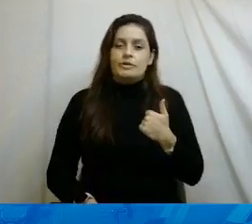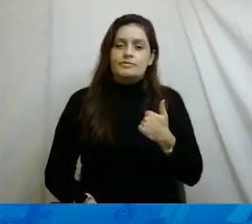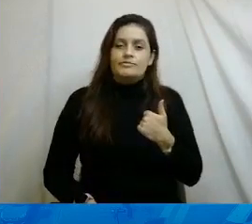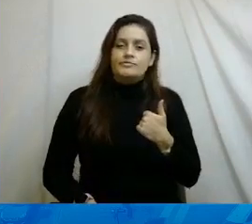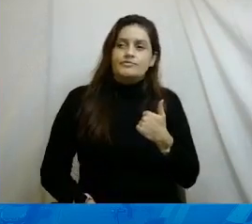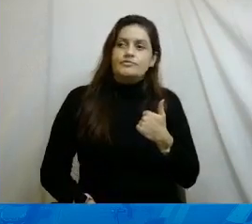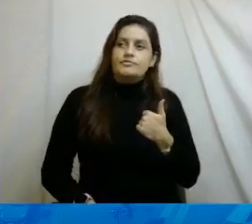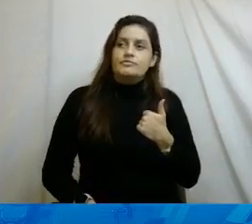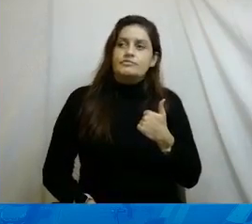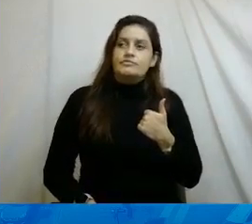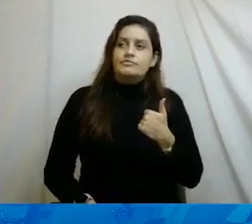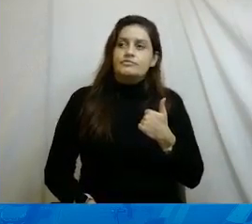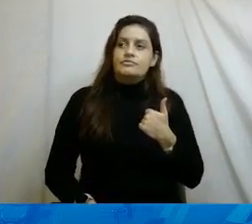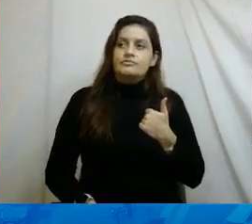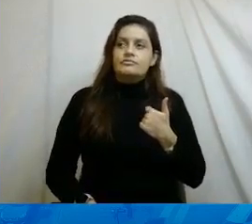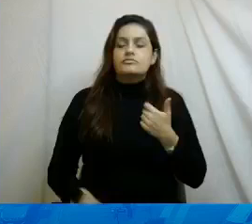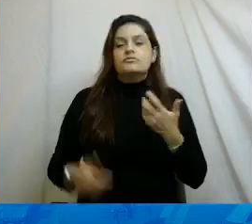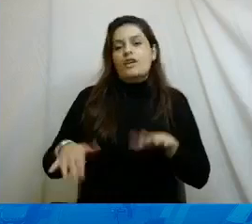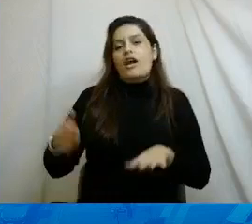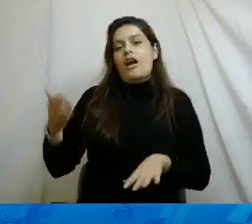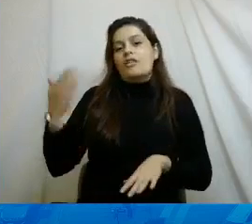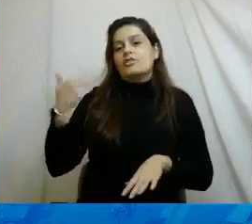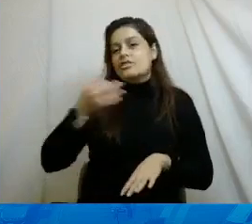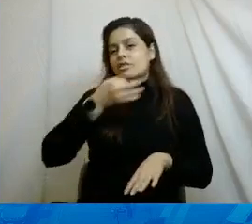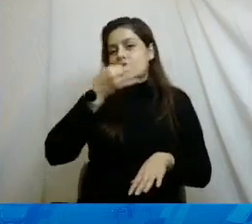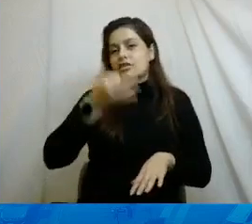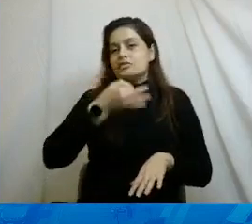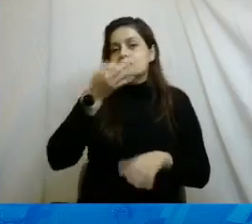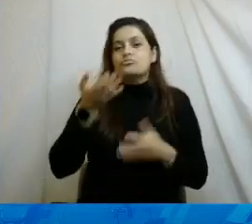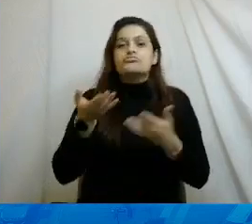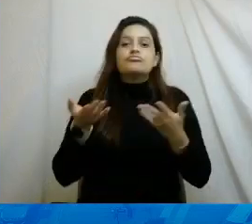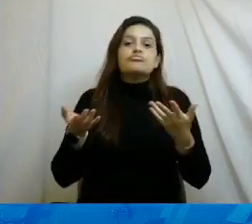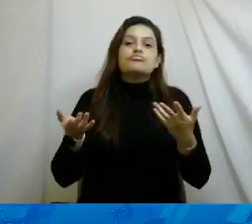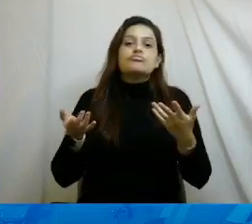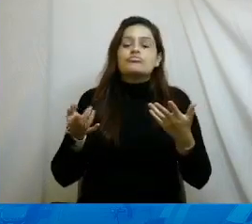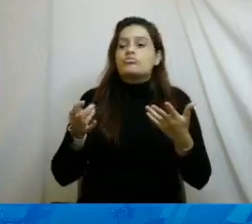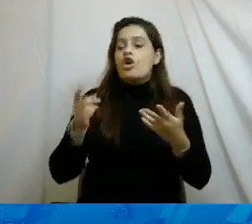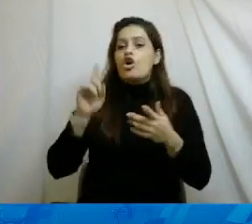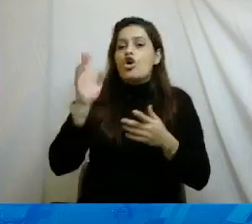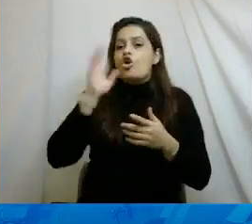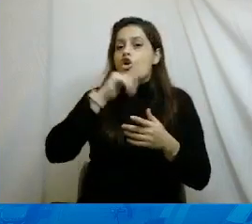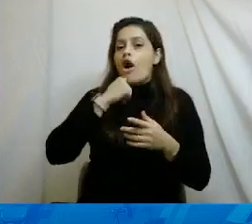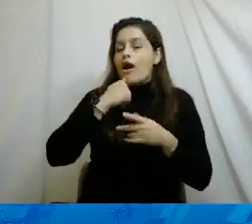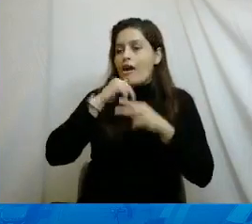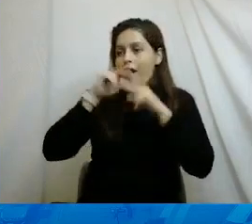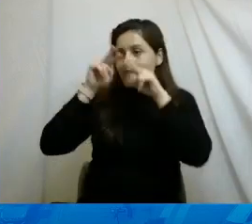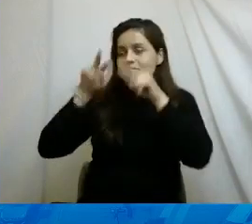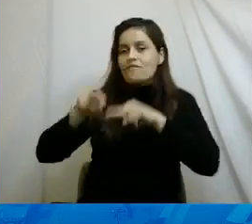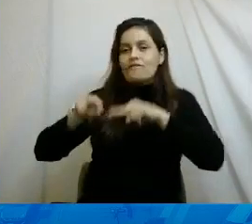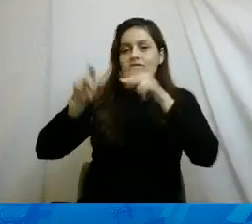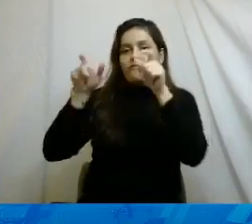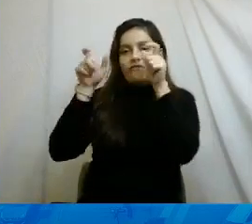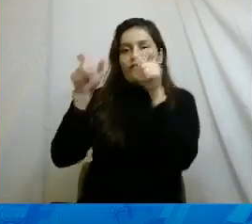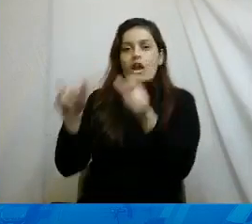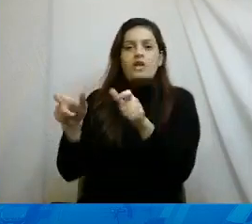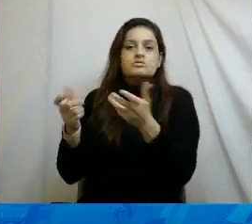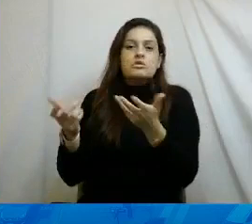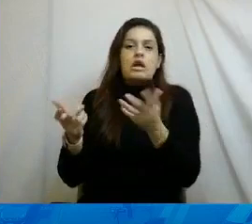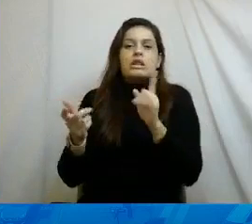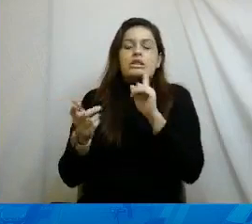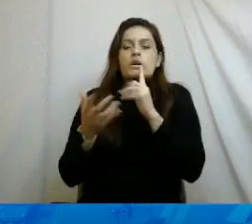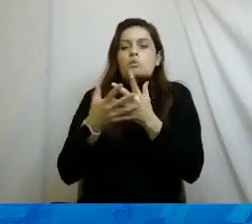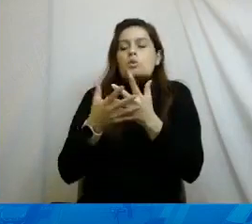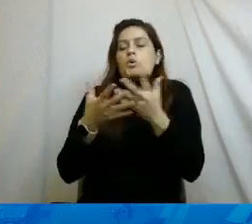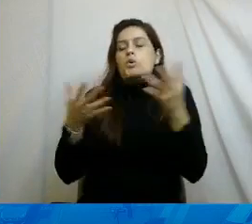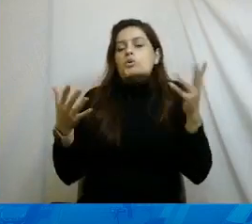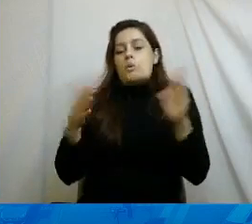Y el colega Martínez lo ha dicho. O sea, mientras no se fiscalice, no sacamos nada con llenarnos de ordenanzas. Es lo mismo que las